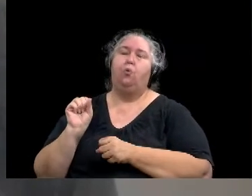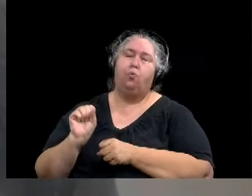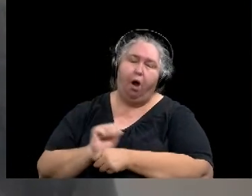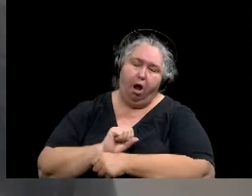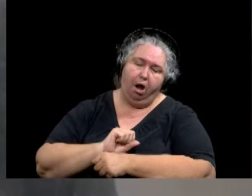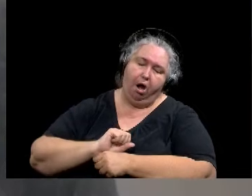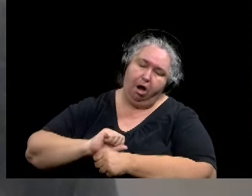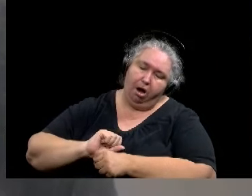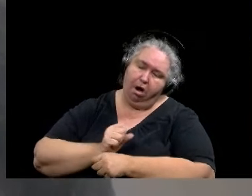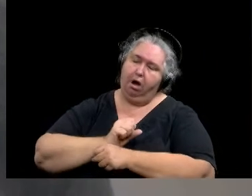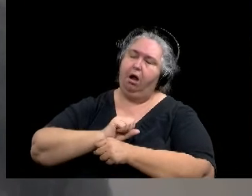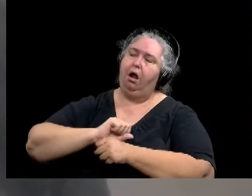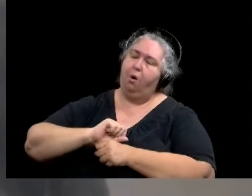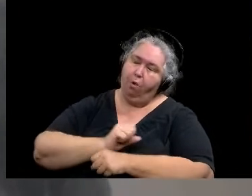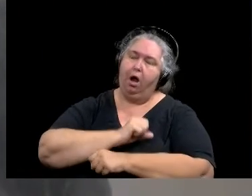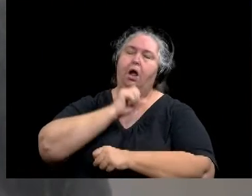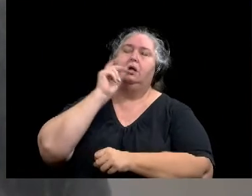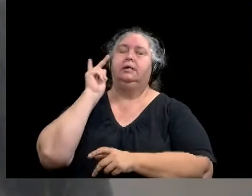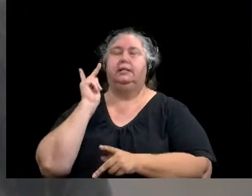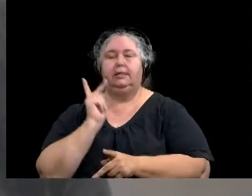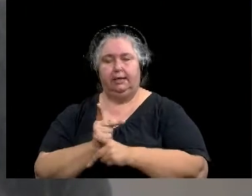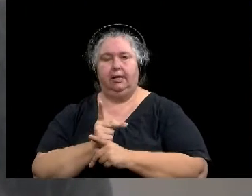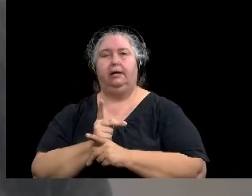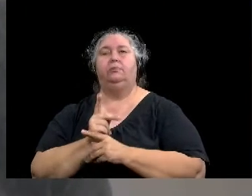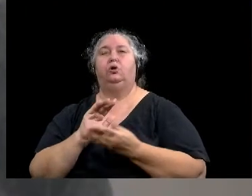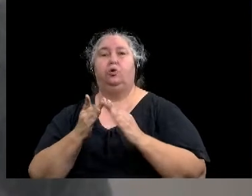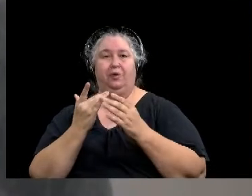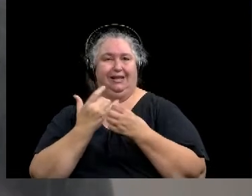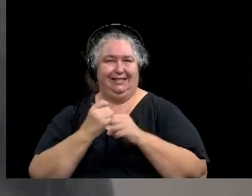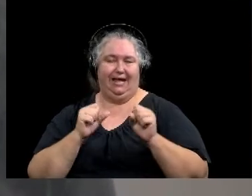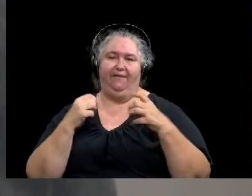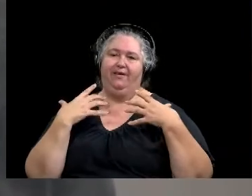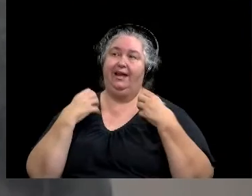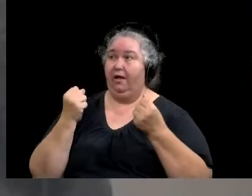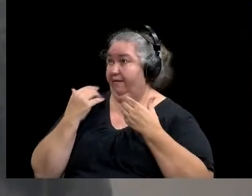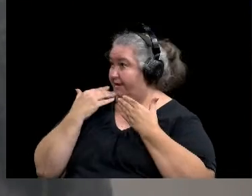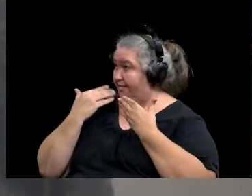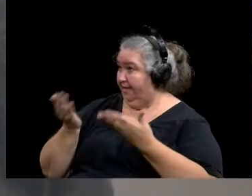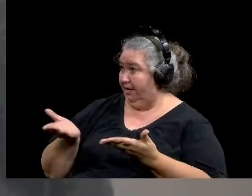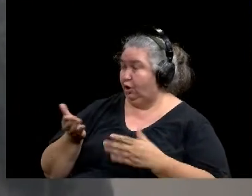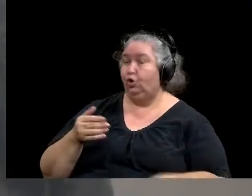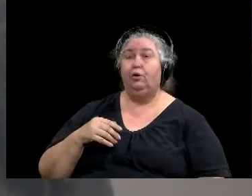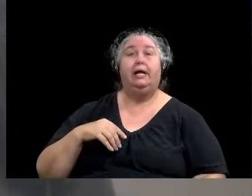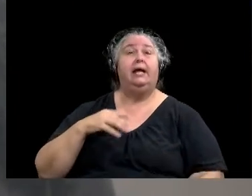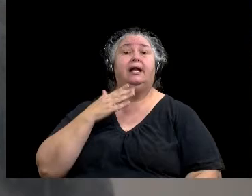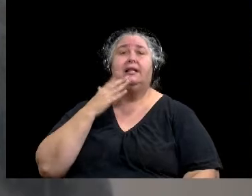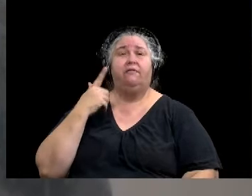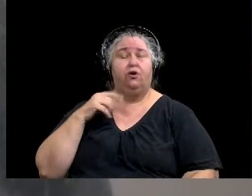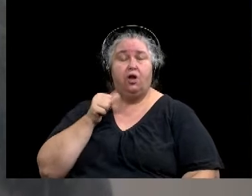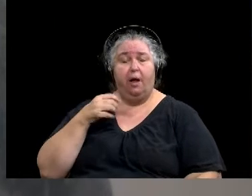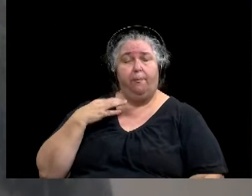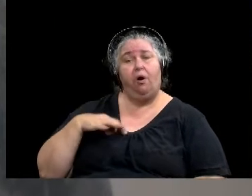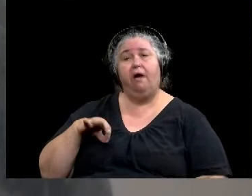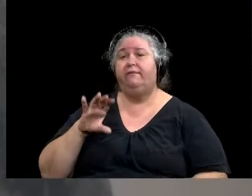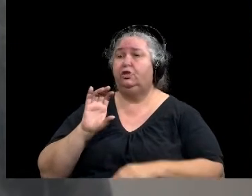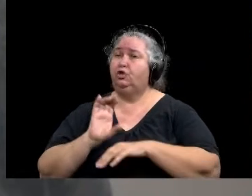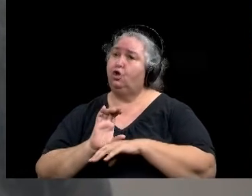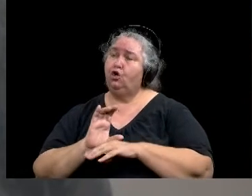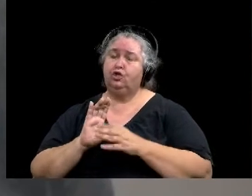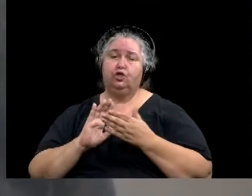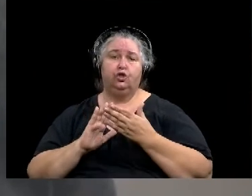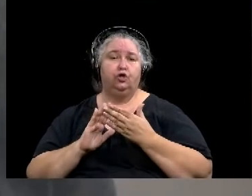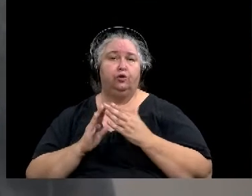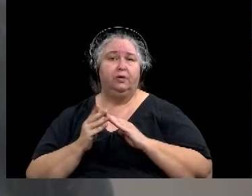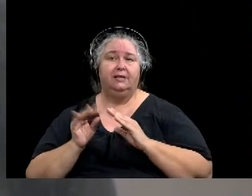clínicas y que están trabajando incansablemente acá gracias a ustedes por nuestras iglesias